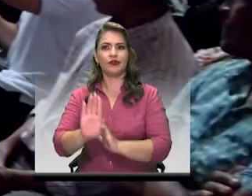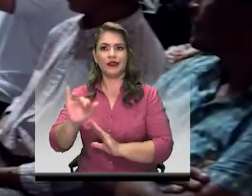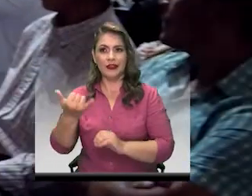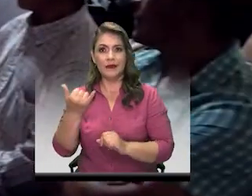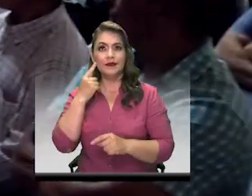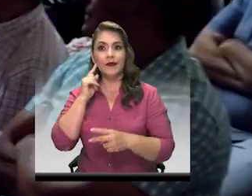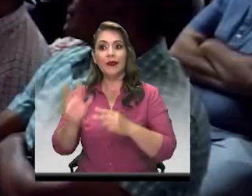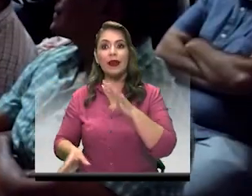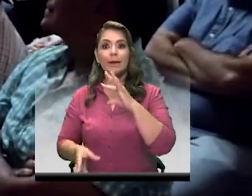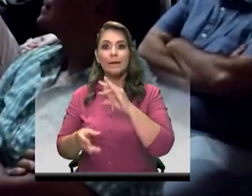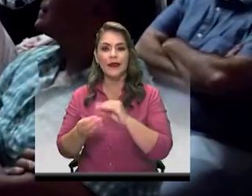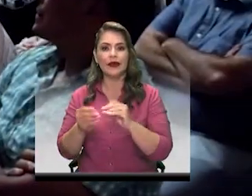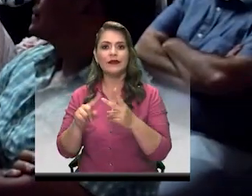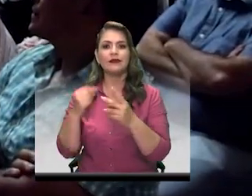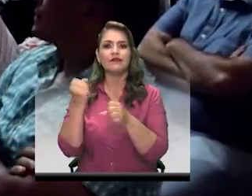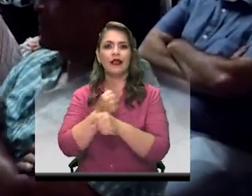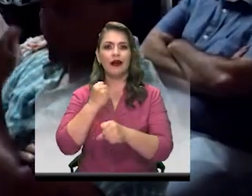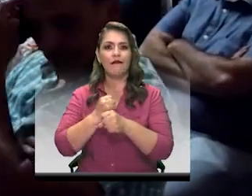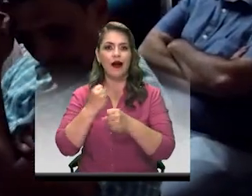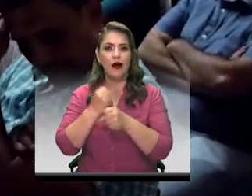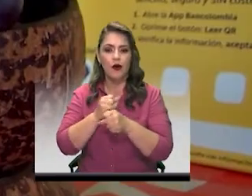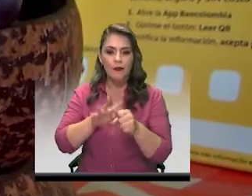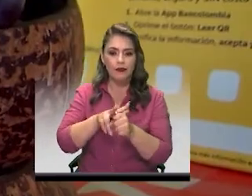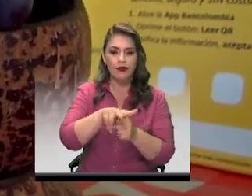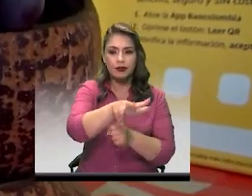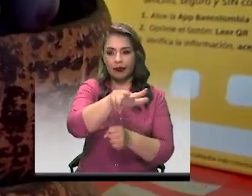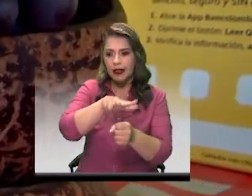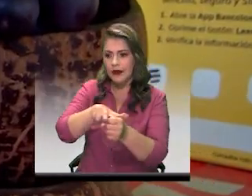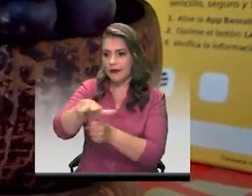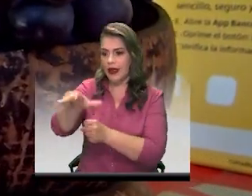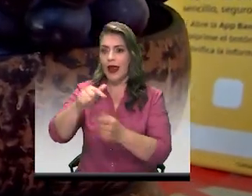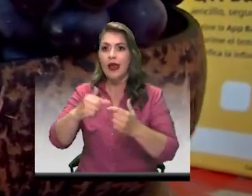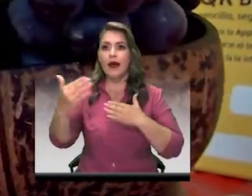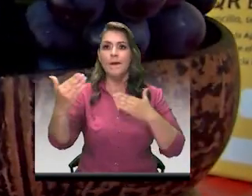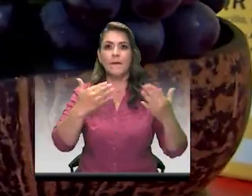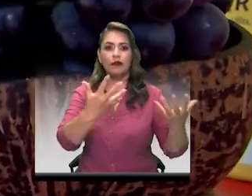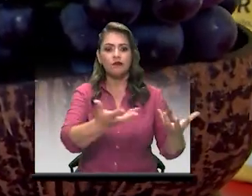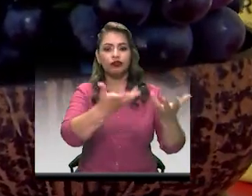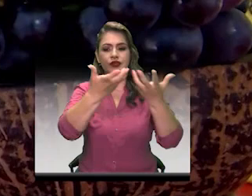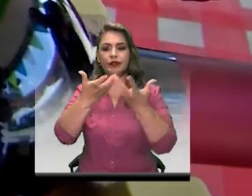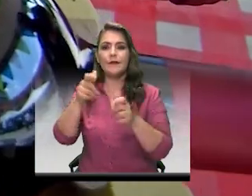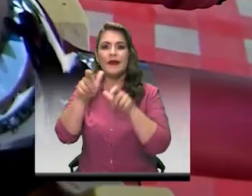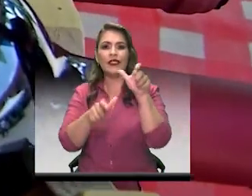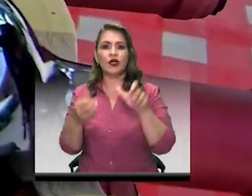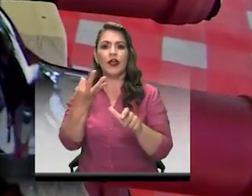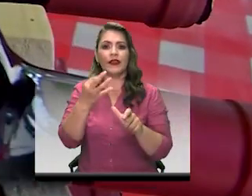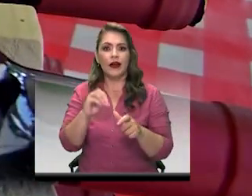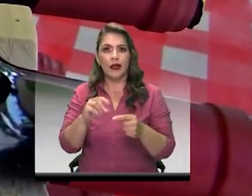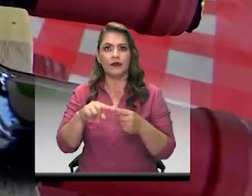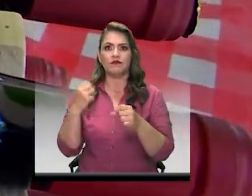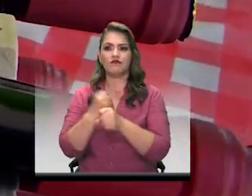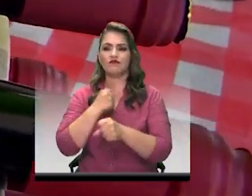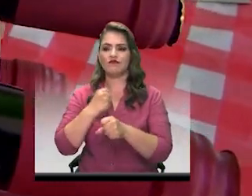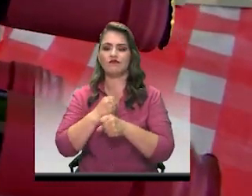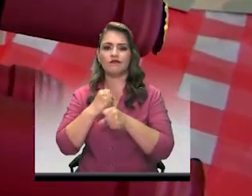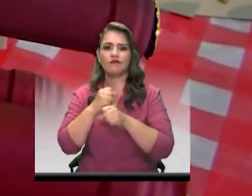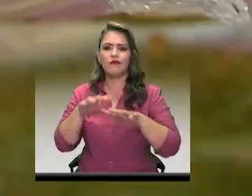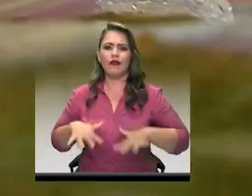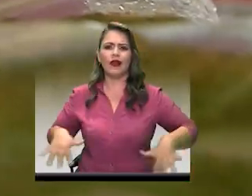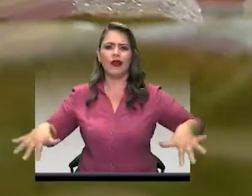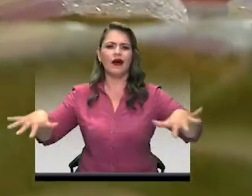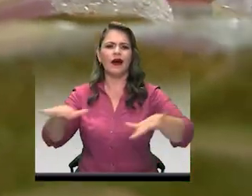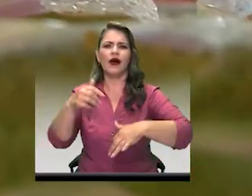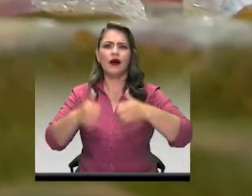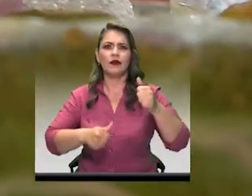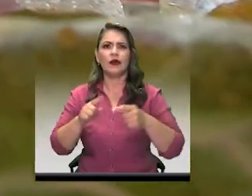a través de los mercados veredales y campesinos, apoyamos a casi 30 campesinos que desarrollan la agricultura para su sustento y